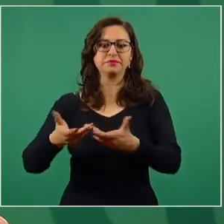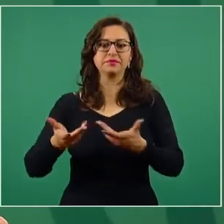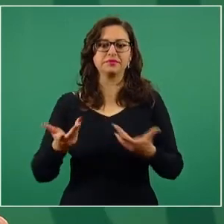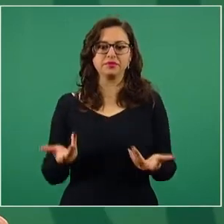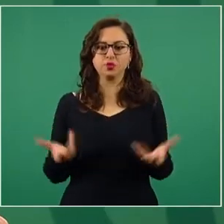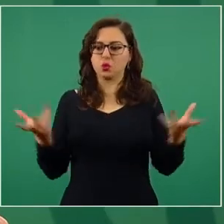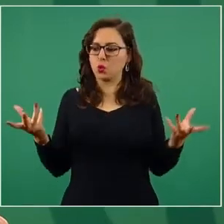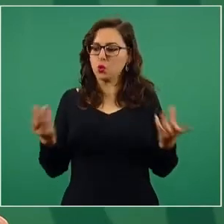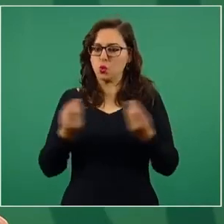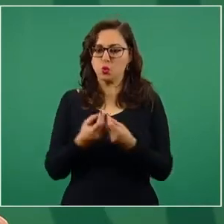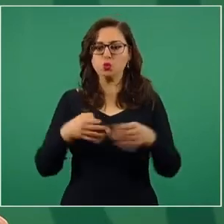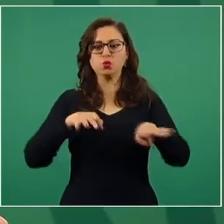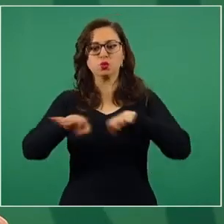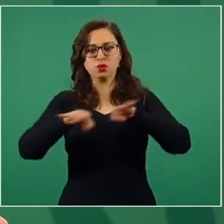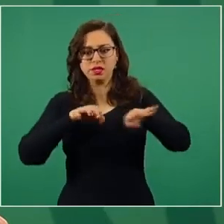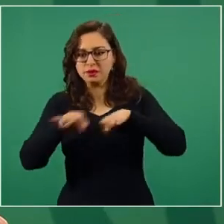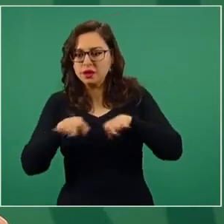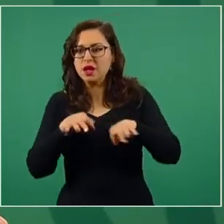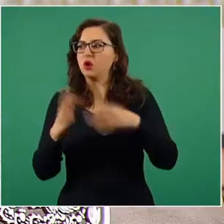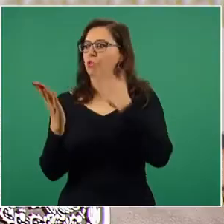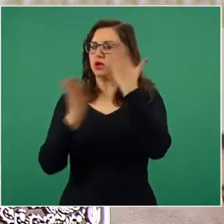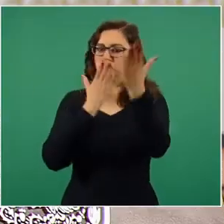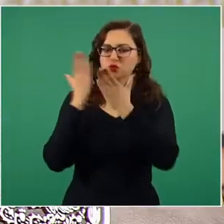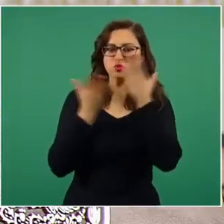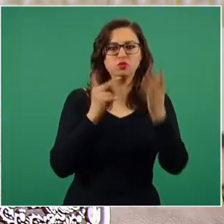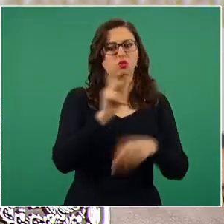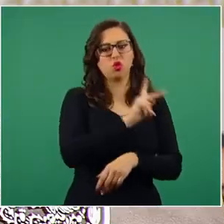con el trabajo, con el estudio, todos